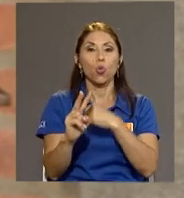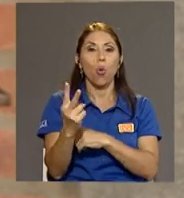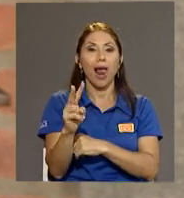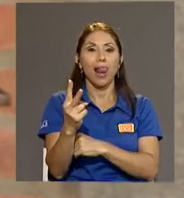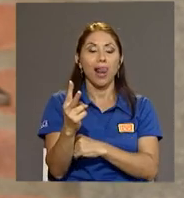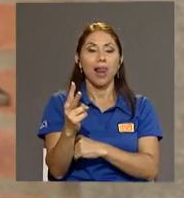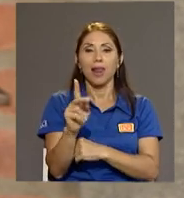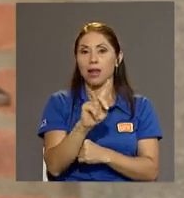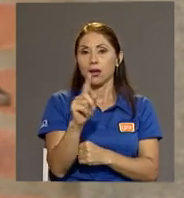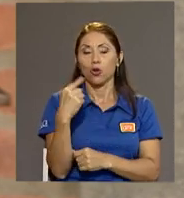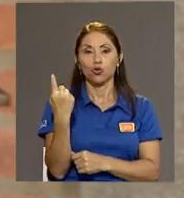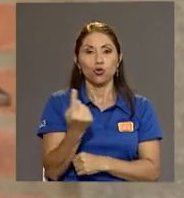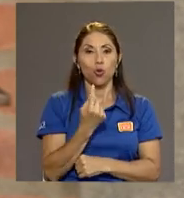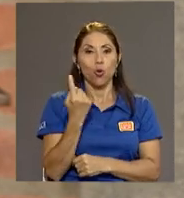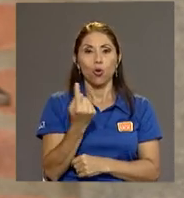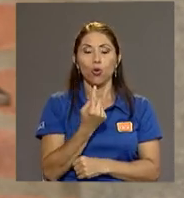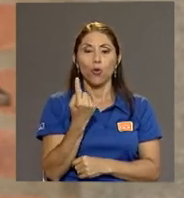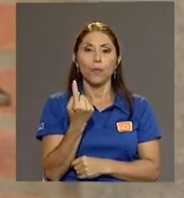una